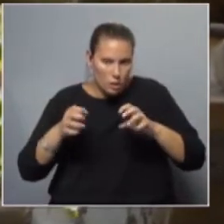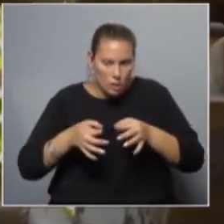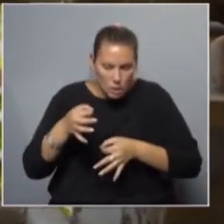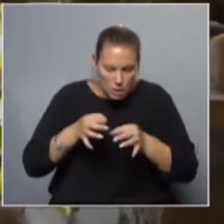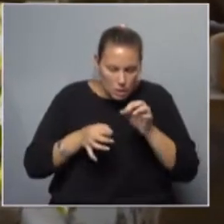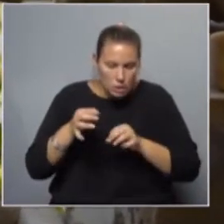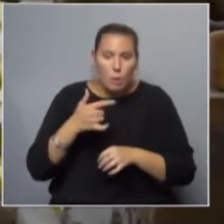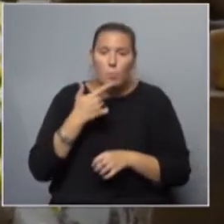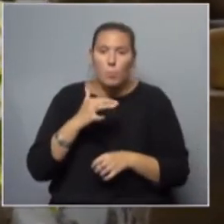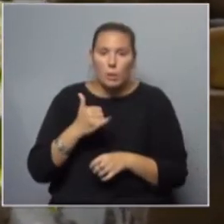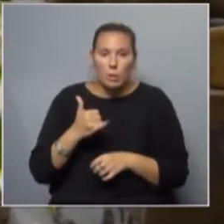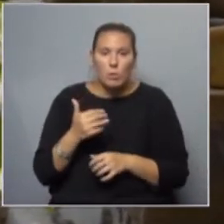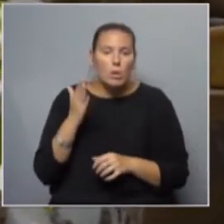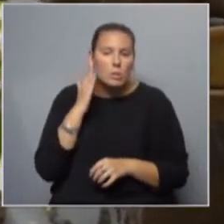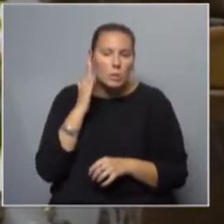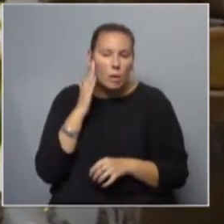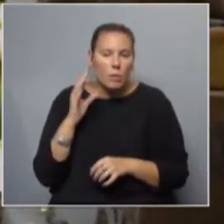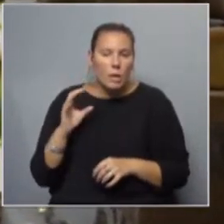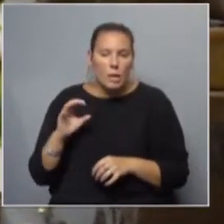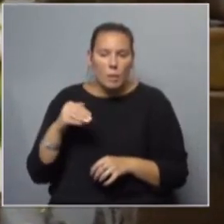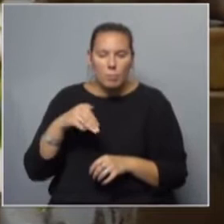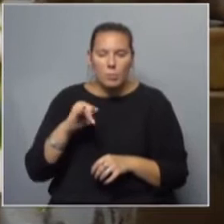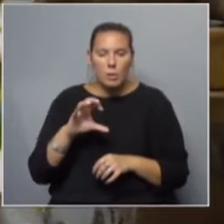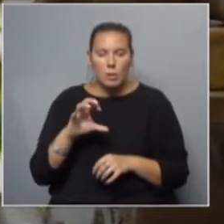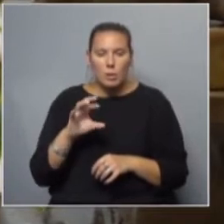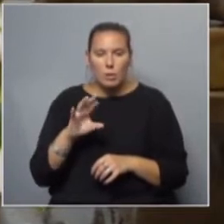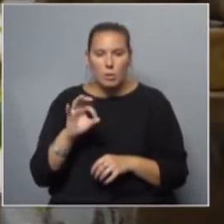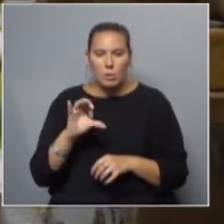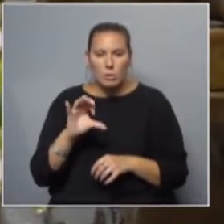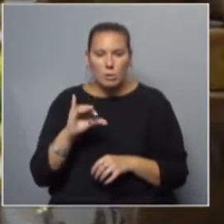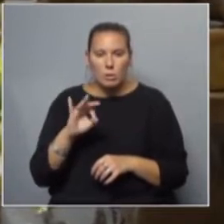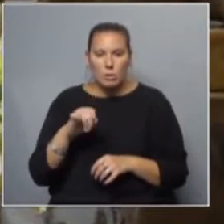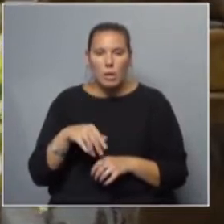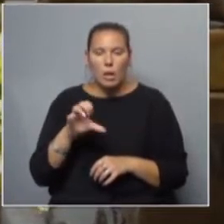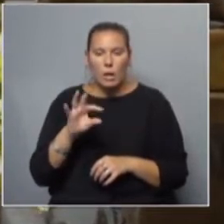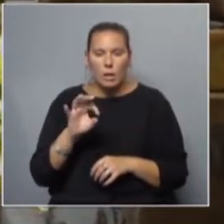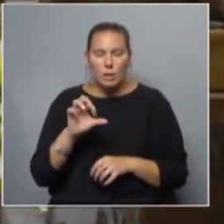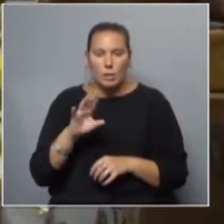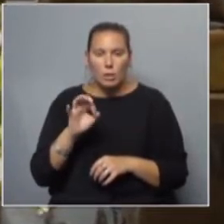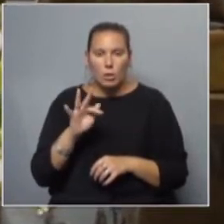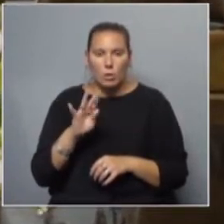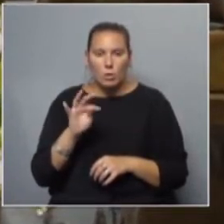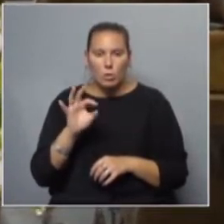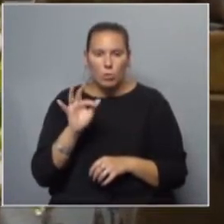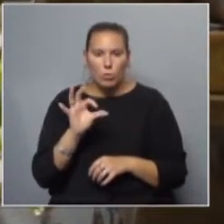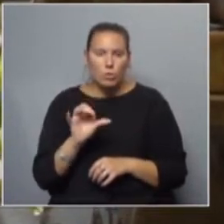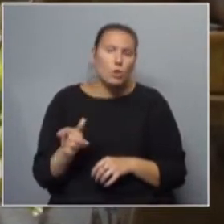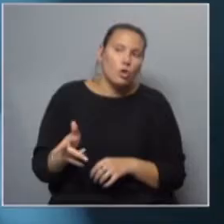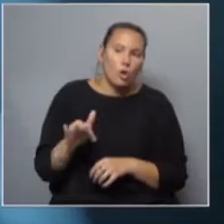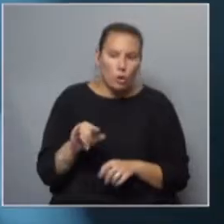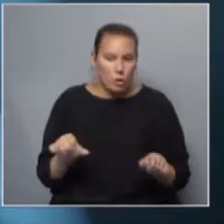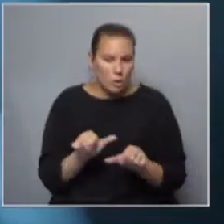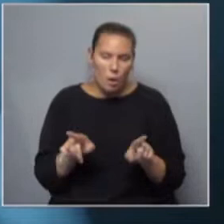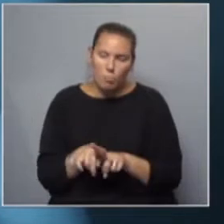como por ejemplo la determinación de microcistinas, así como el recuento de heterótrofos en algunas muestras. Eso no se hace diariamente, sino